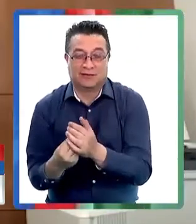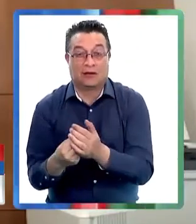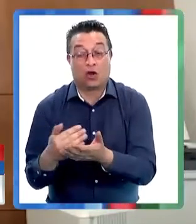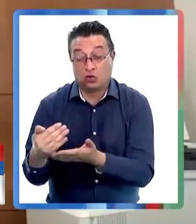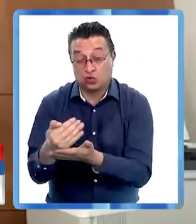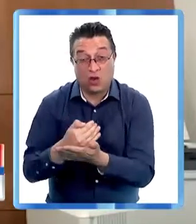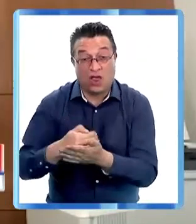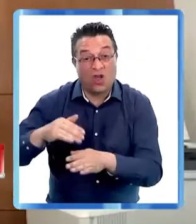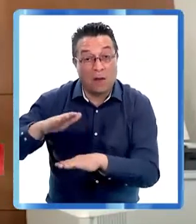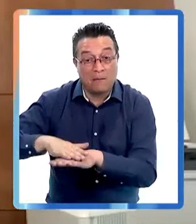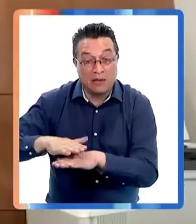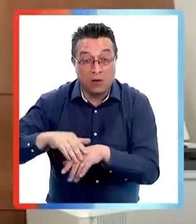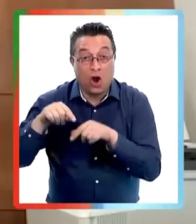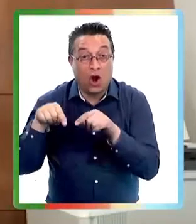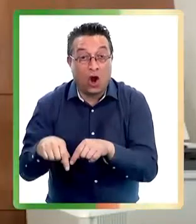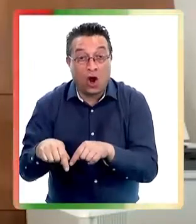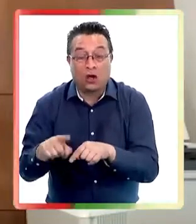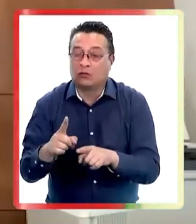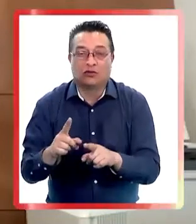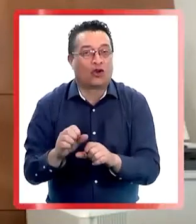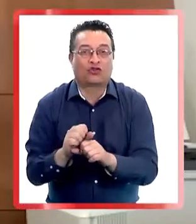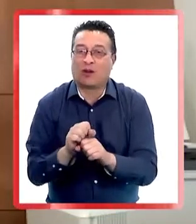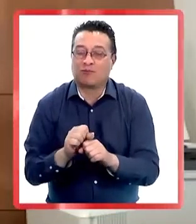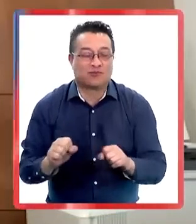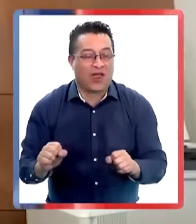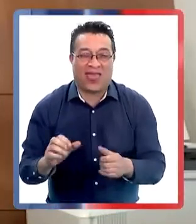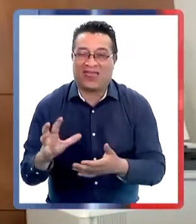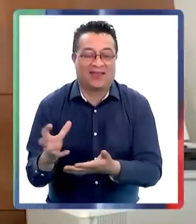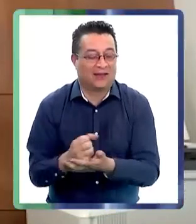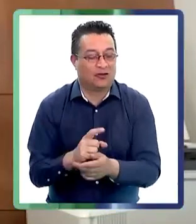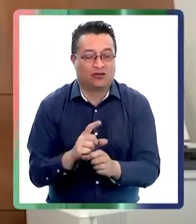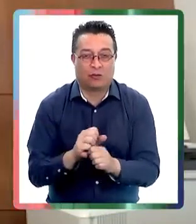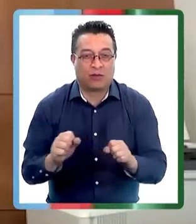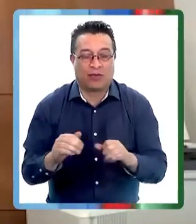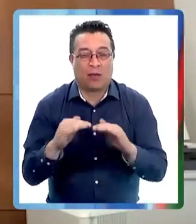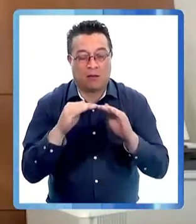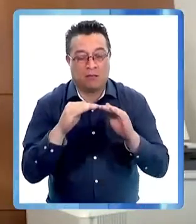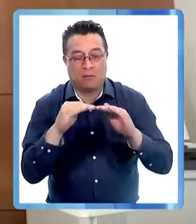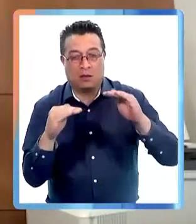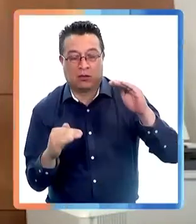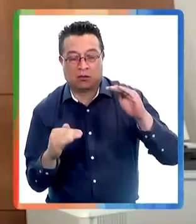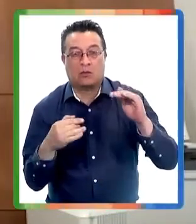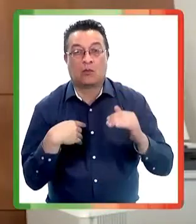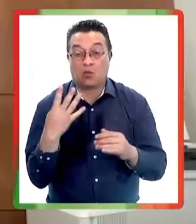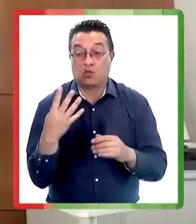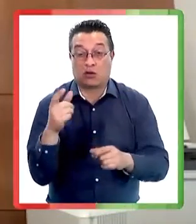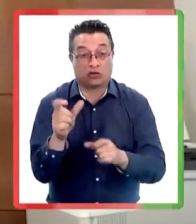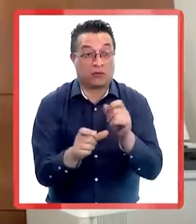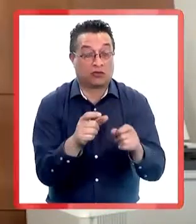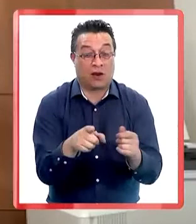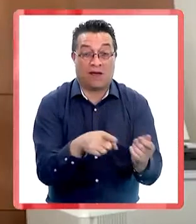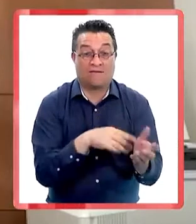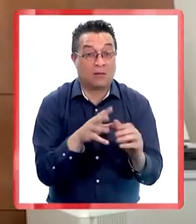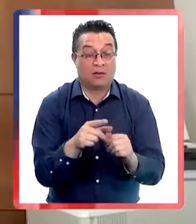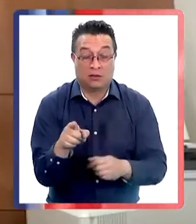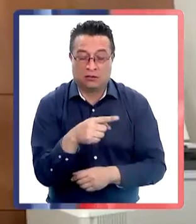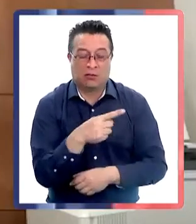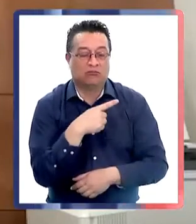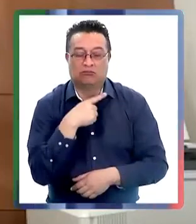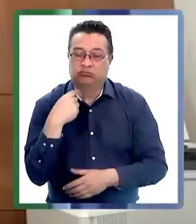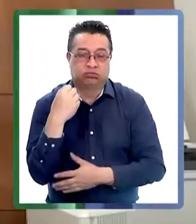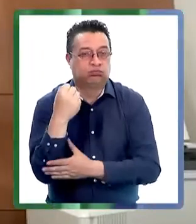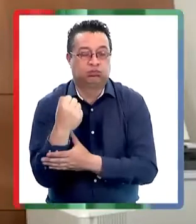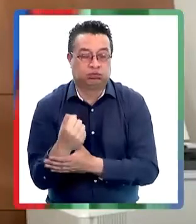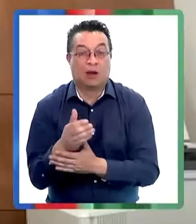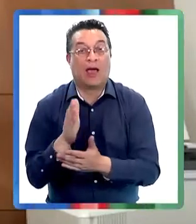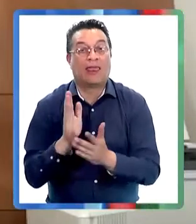de salario mínimo que tenemos en Chile hoy día, eso no ocurre. Estamos por debajo para una familia de 4 personas. Entonces tenemos ahí